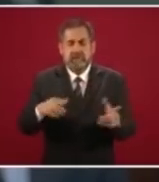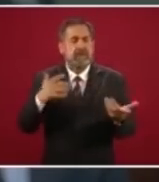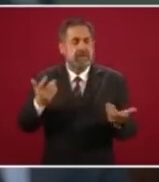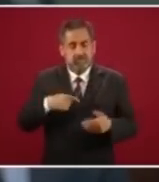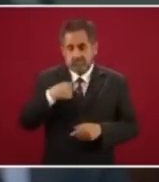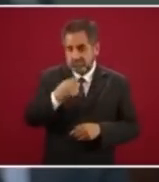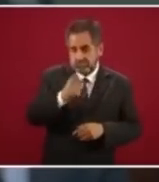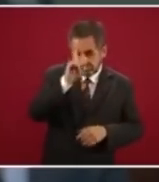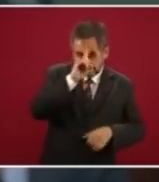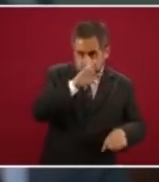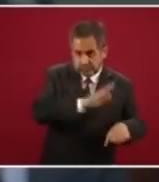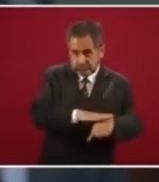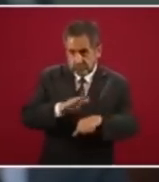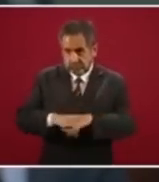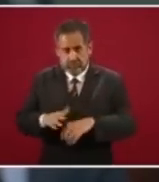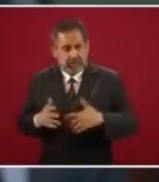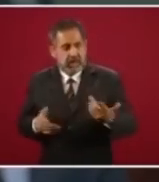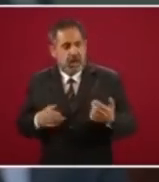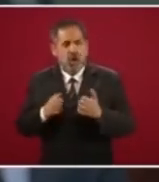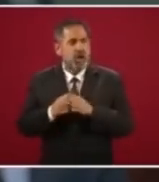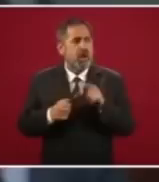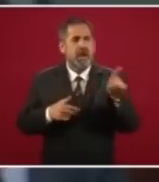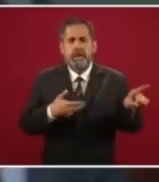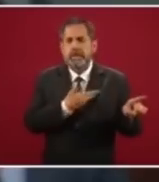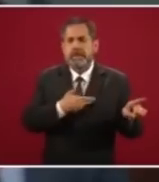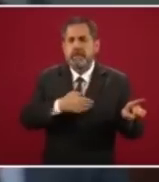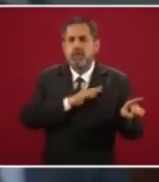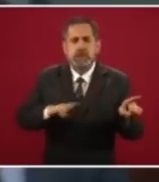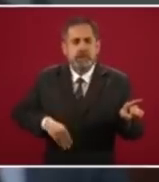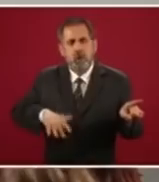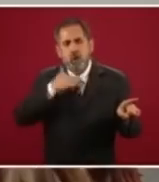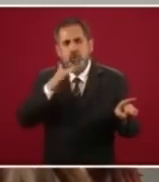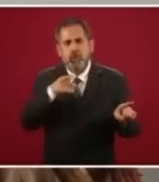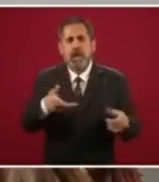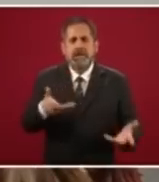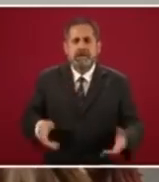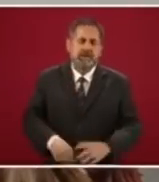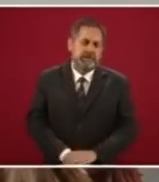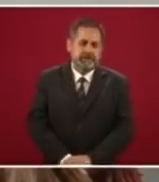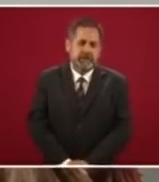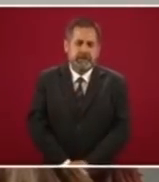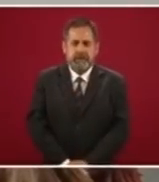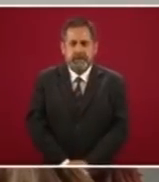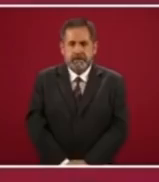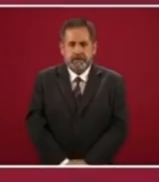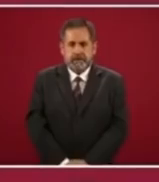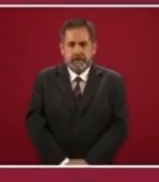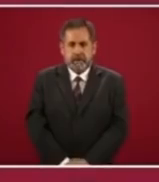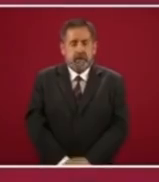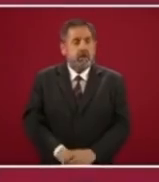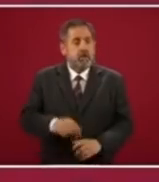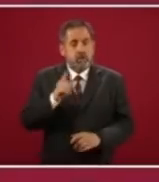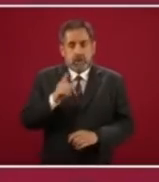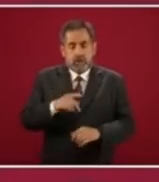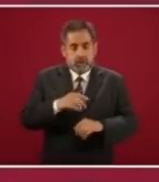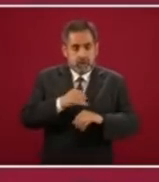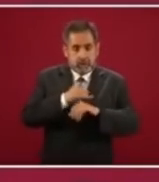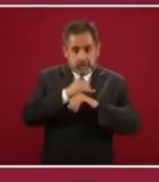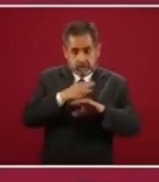recomendaría también a la sociedad hacer con estos presidentes municipales corruptos? Bueno, informar